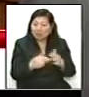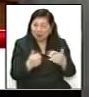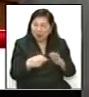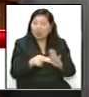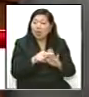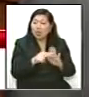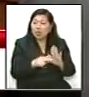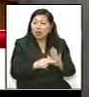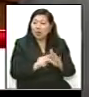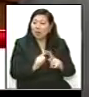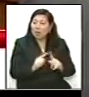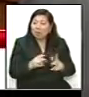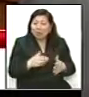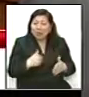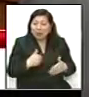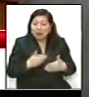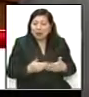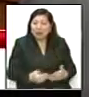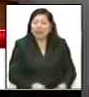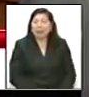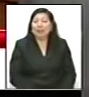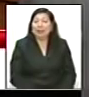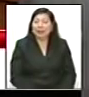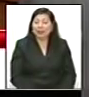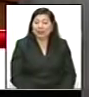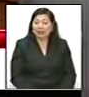normado y no podemos ir más.